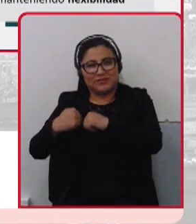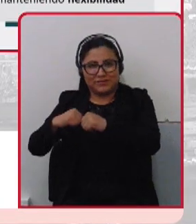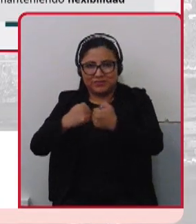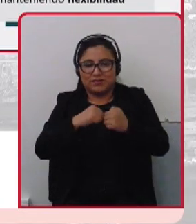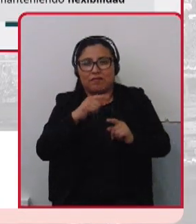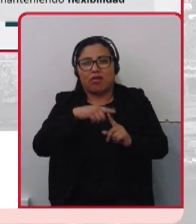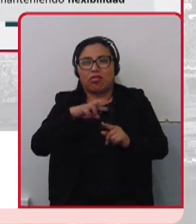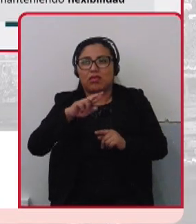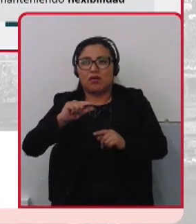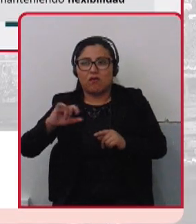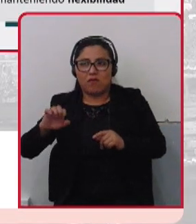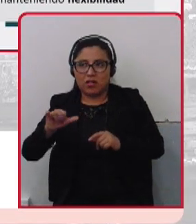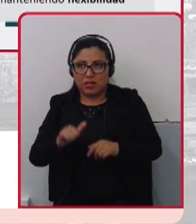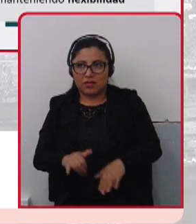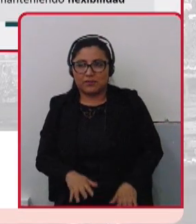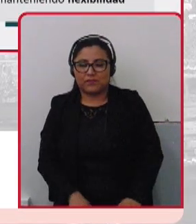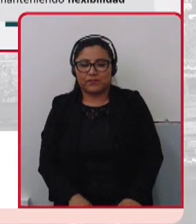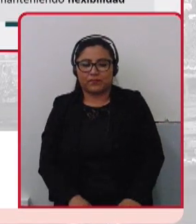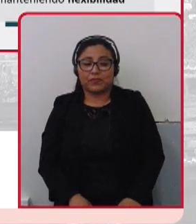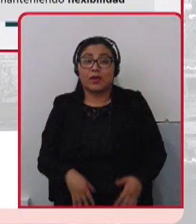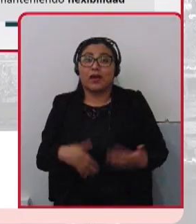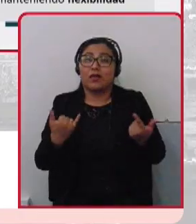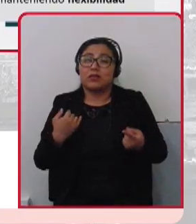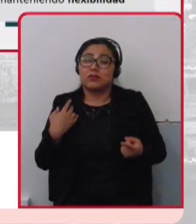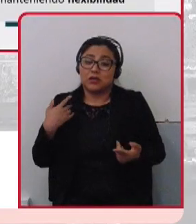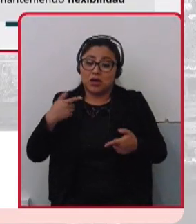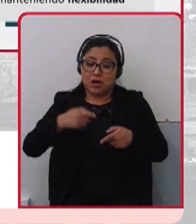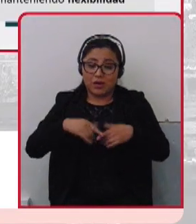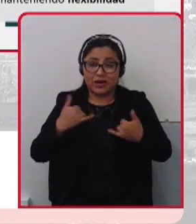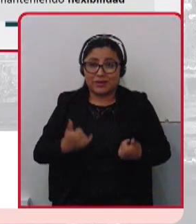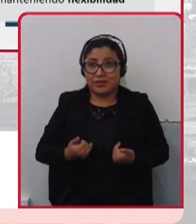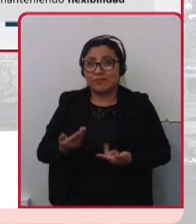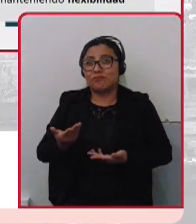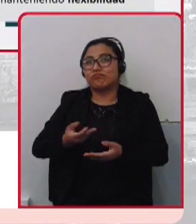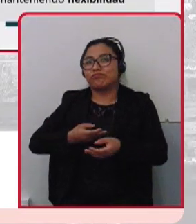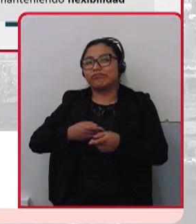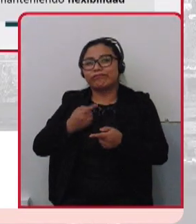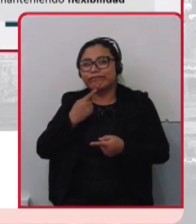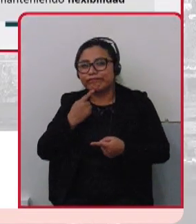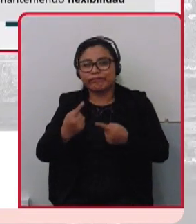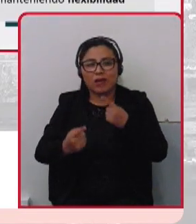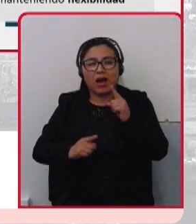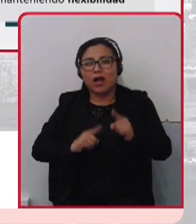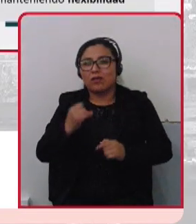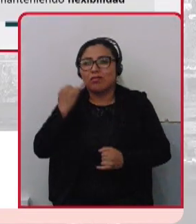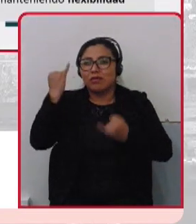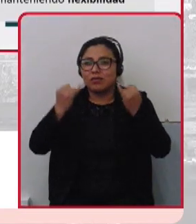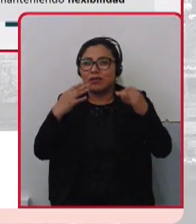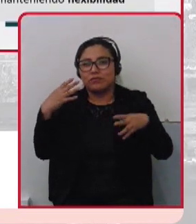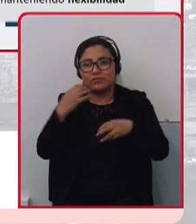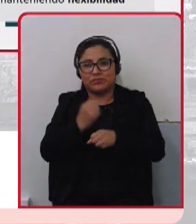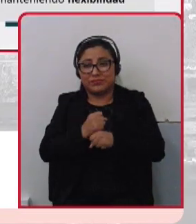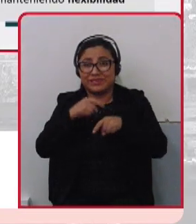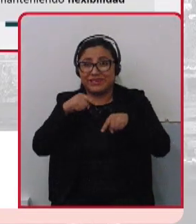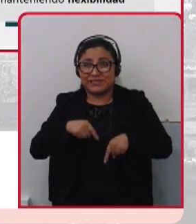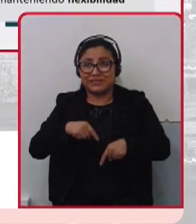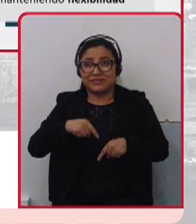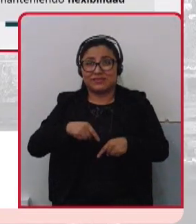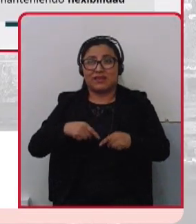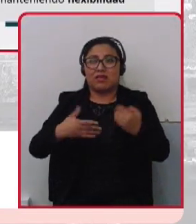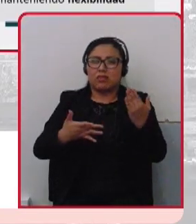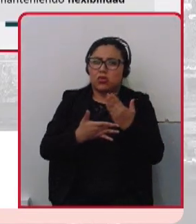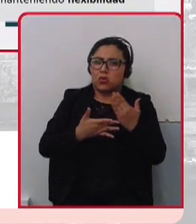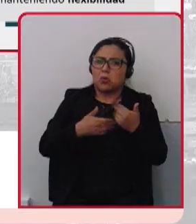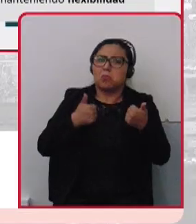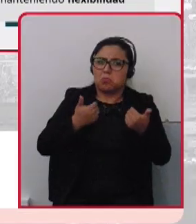trolley. Es así que nosotros llegamos aquí para comentarles algunas conclusiones. Sabemos que esta tecnología es probada, es